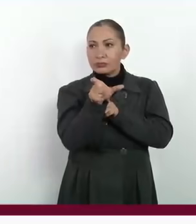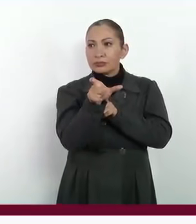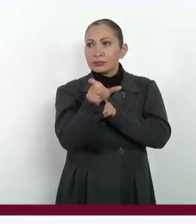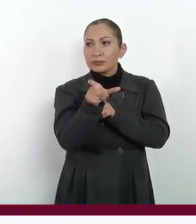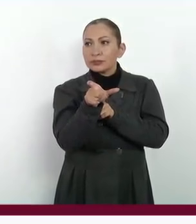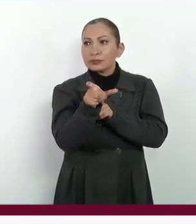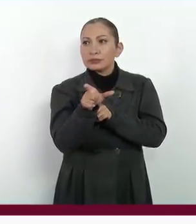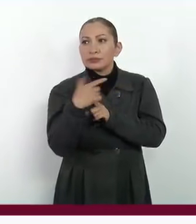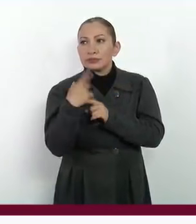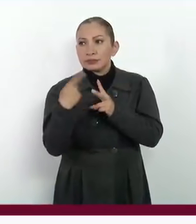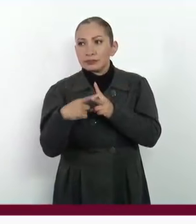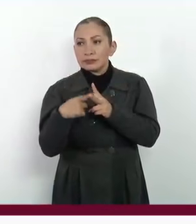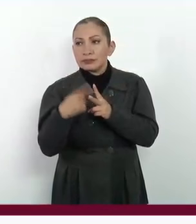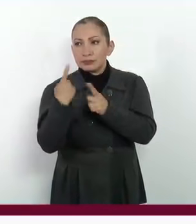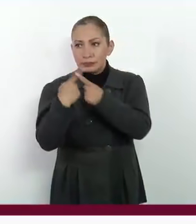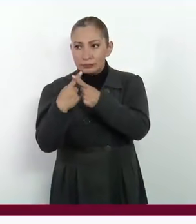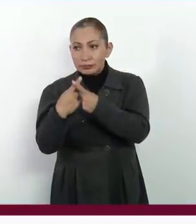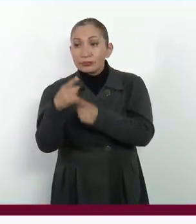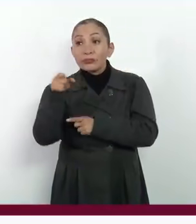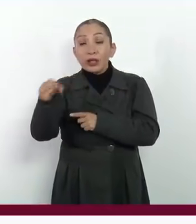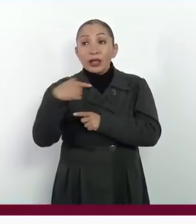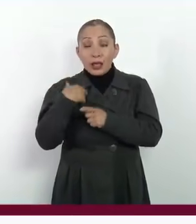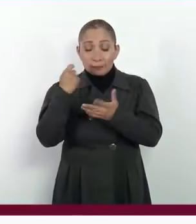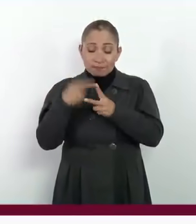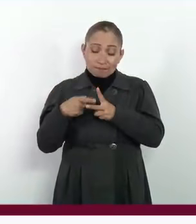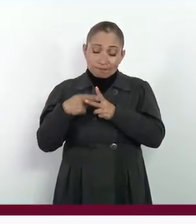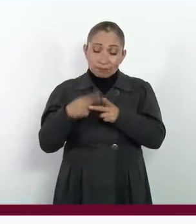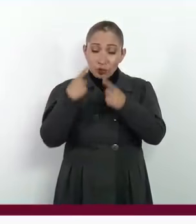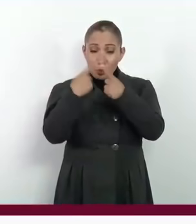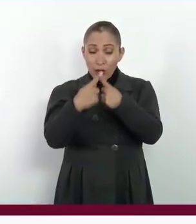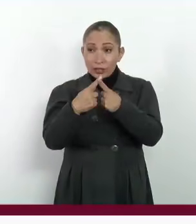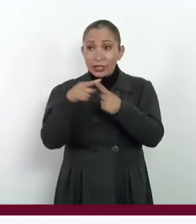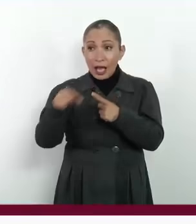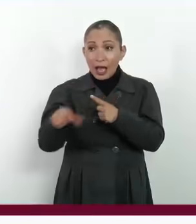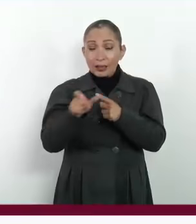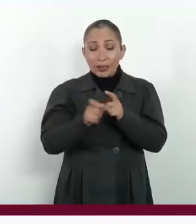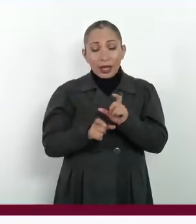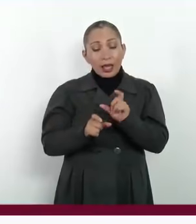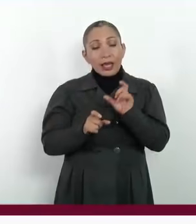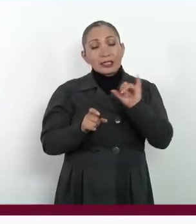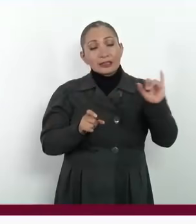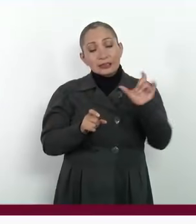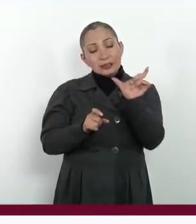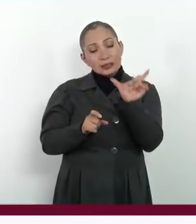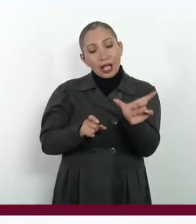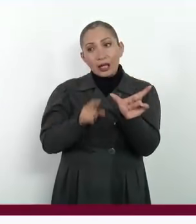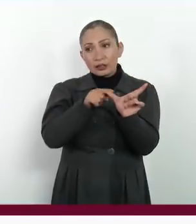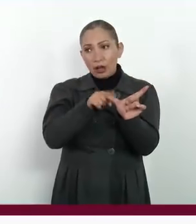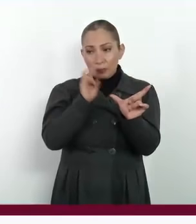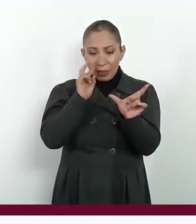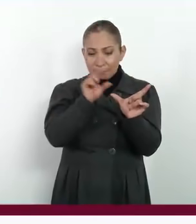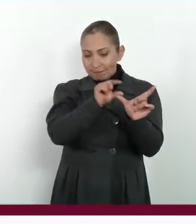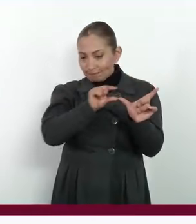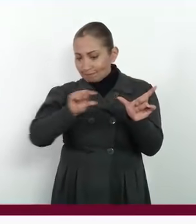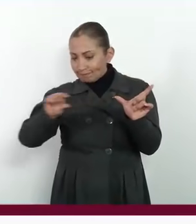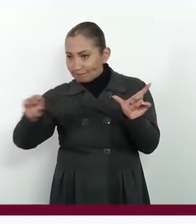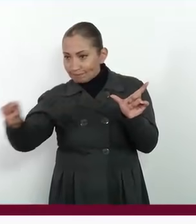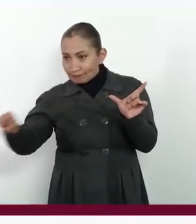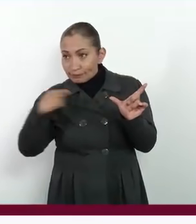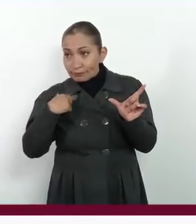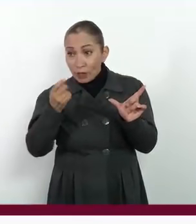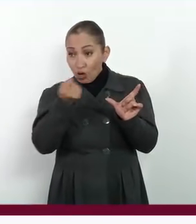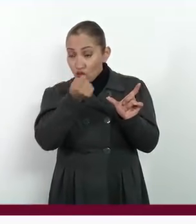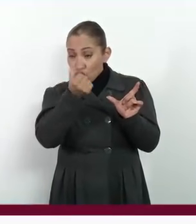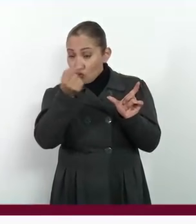binomio al cuadrado que se ha formado. Al hacerlo y realizar la multiplicación del lado izquierdo, se obtiene esta igualdad.